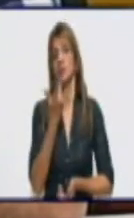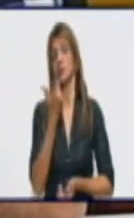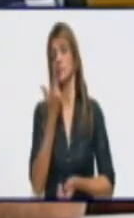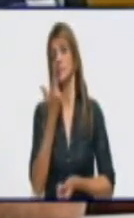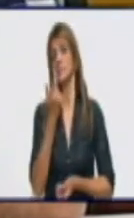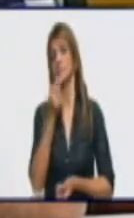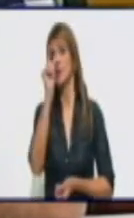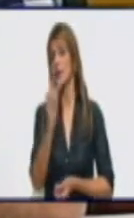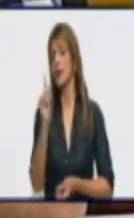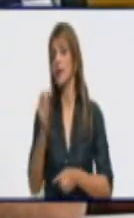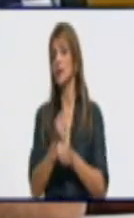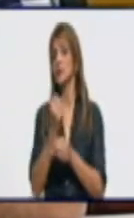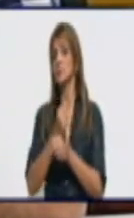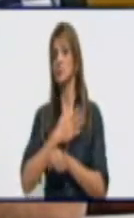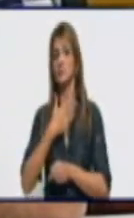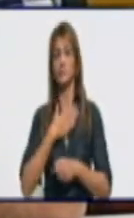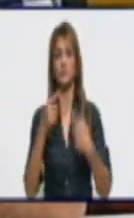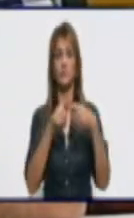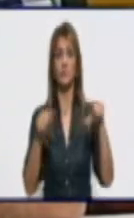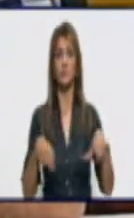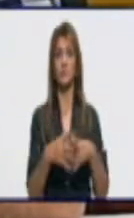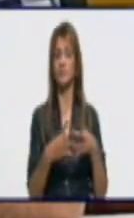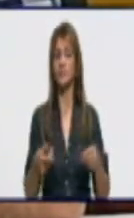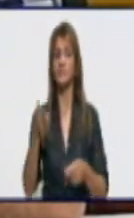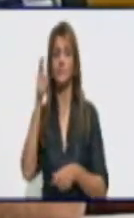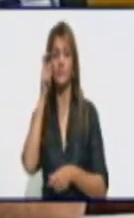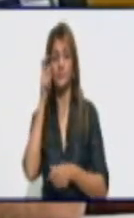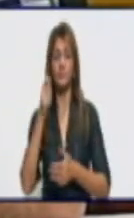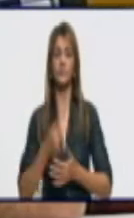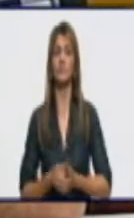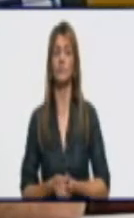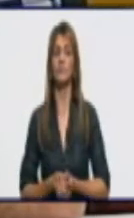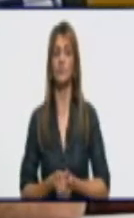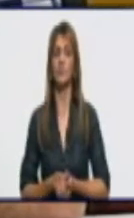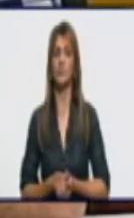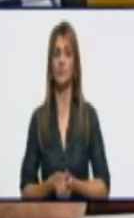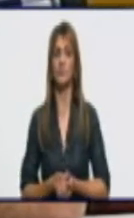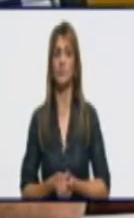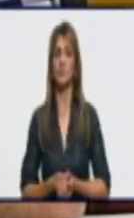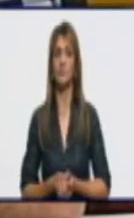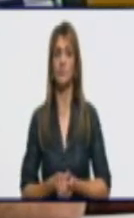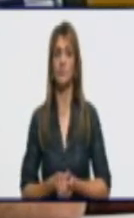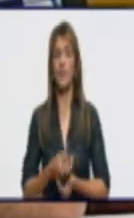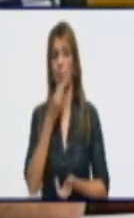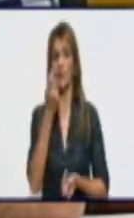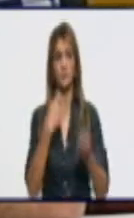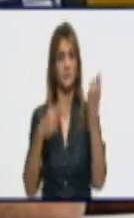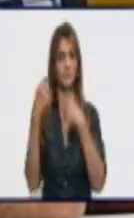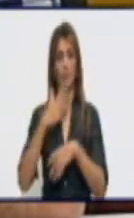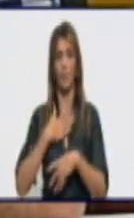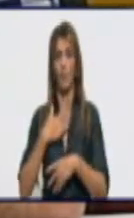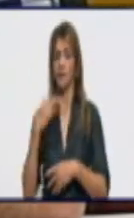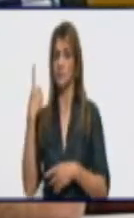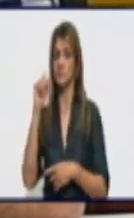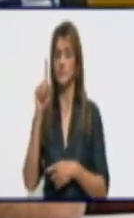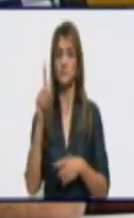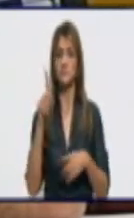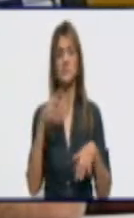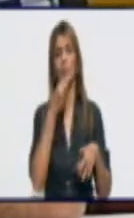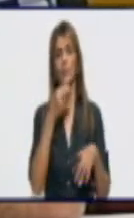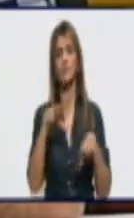es muy difícil sacar la leche y el cálculo económico diga que cuesta más sacar la leche que importar la leche, se van a tomar decisiones de producción y